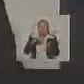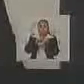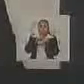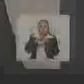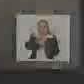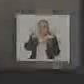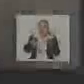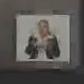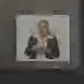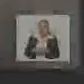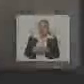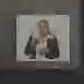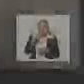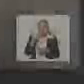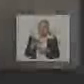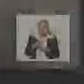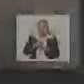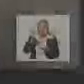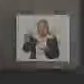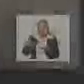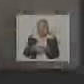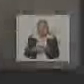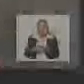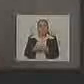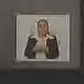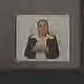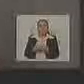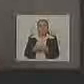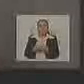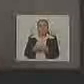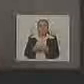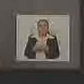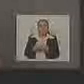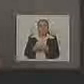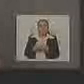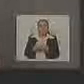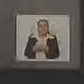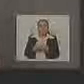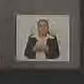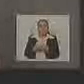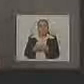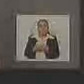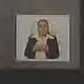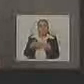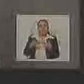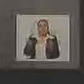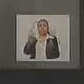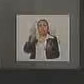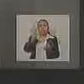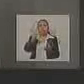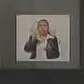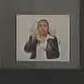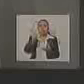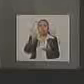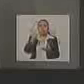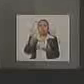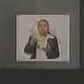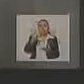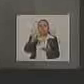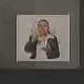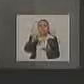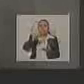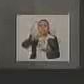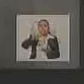metro. Gracias. Entonces le damos la palabra a la candidata del PRD y el PT, quien tiene